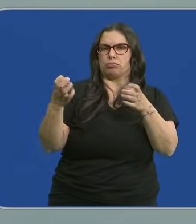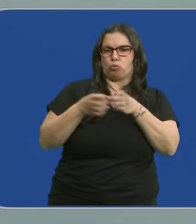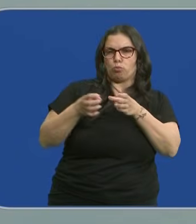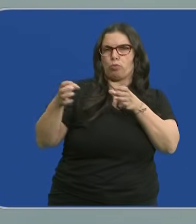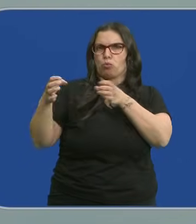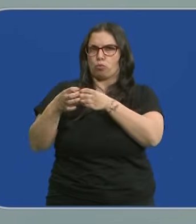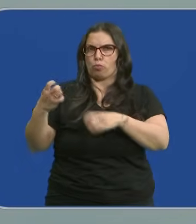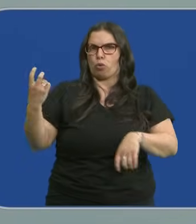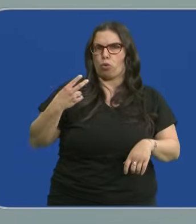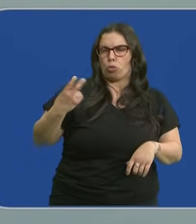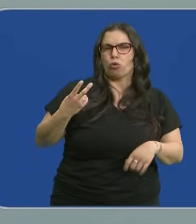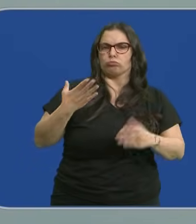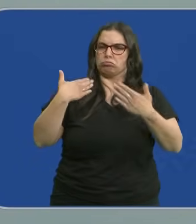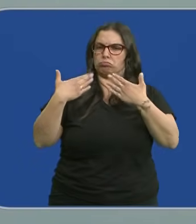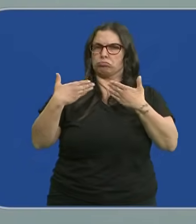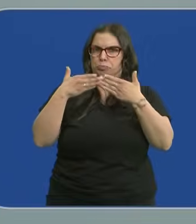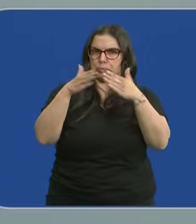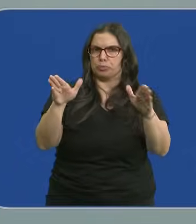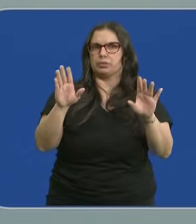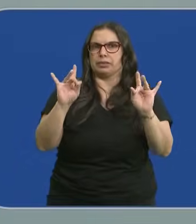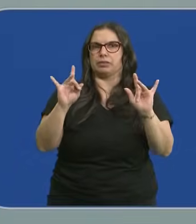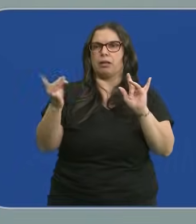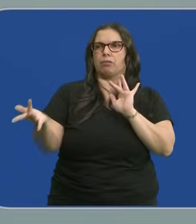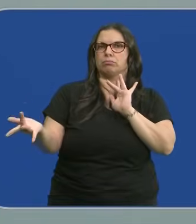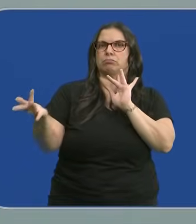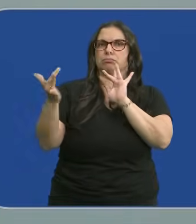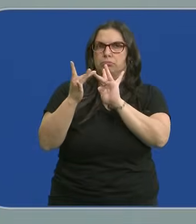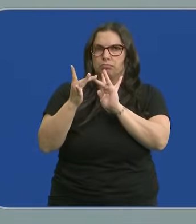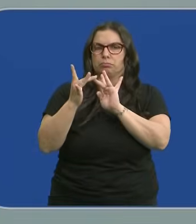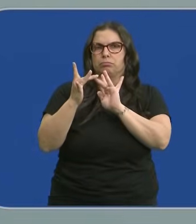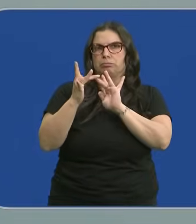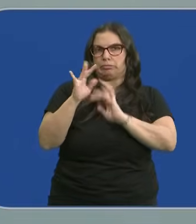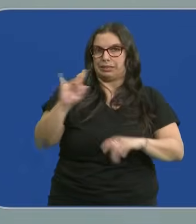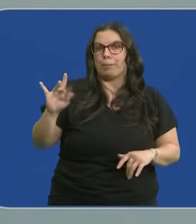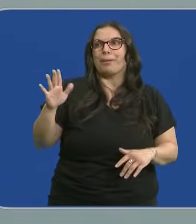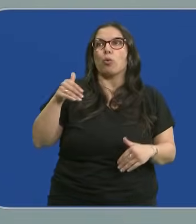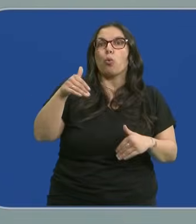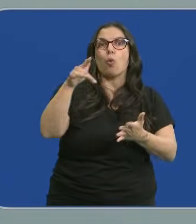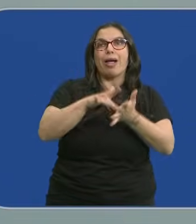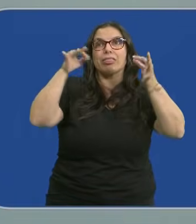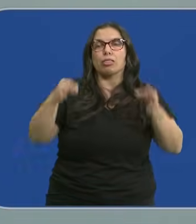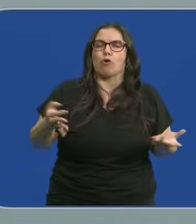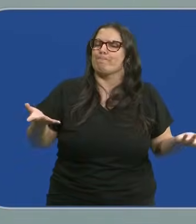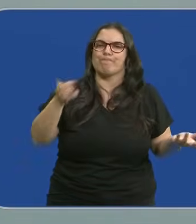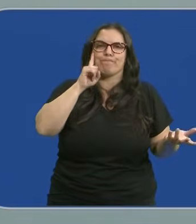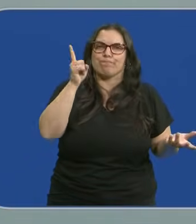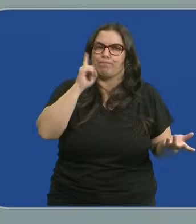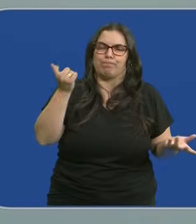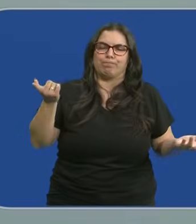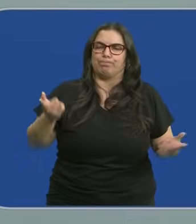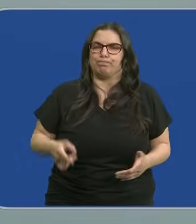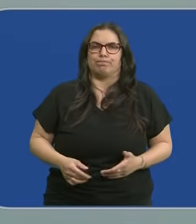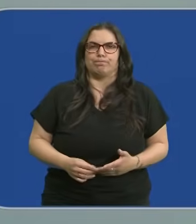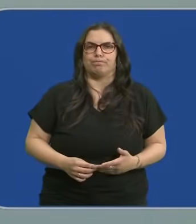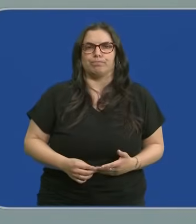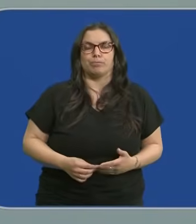partidos que están en las reuniones existe, acercamiento lo hay, pero no le puedo afirmar cuándo va a ser y, por tanto, no le puedo concretar